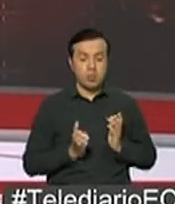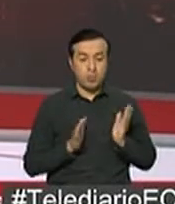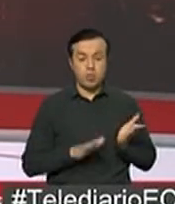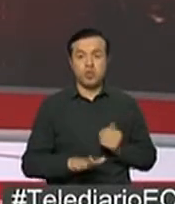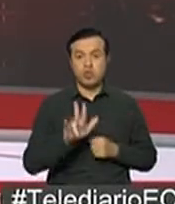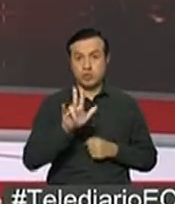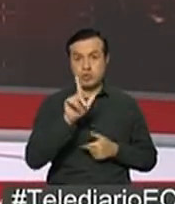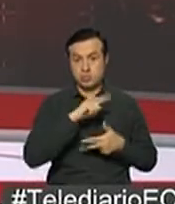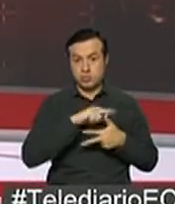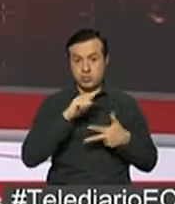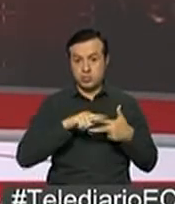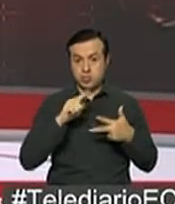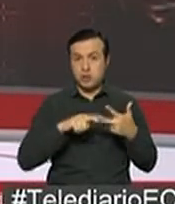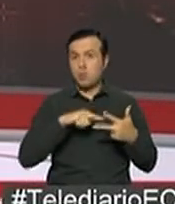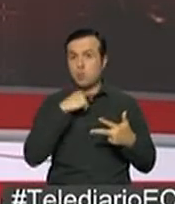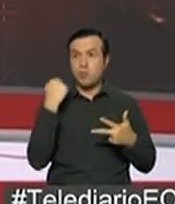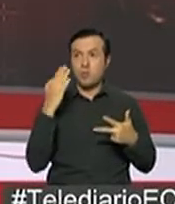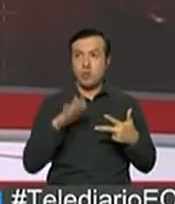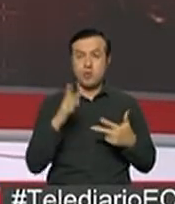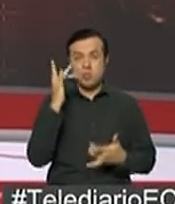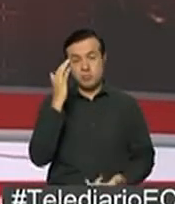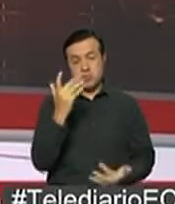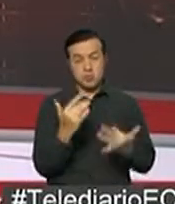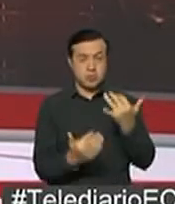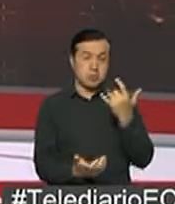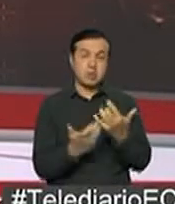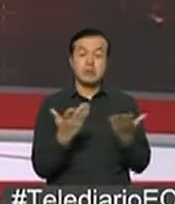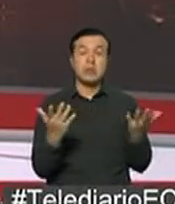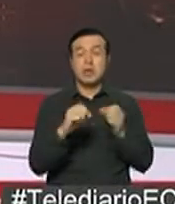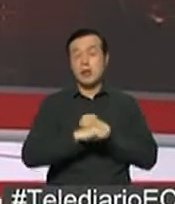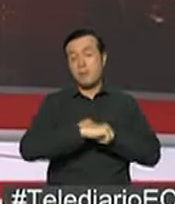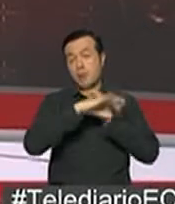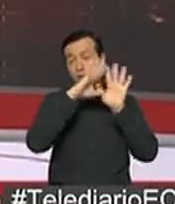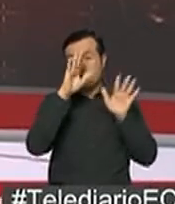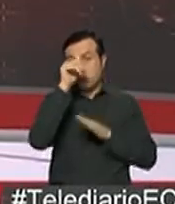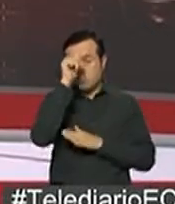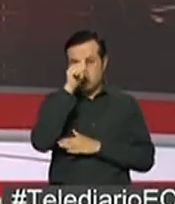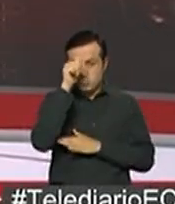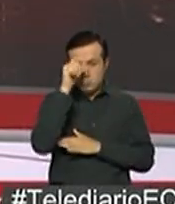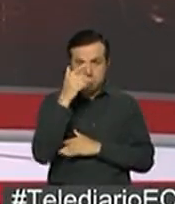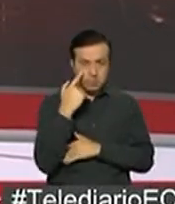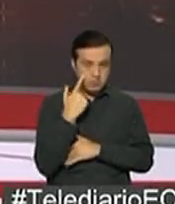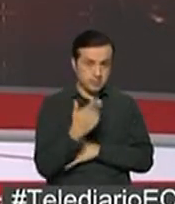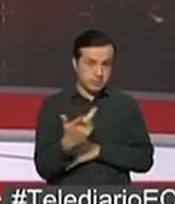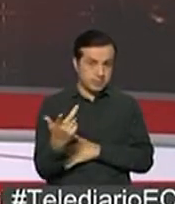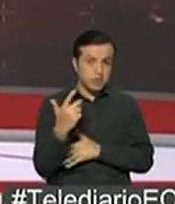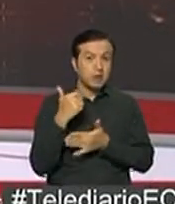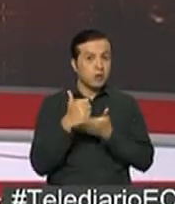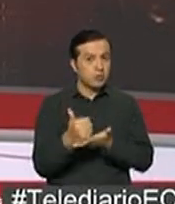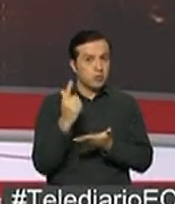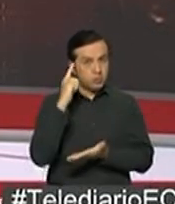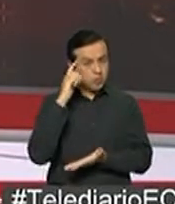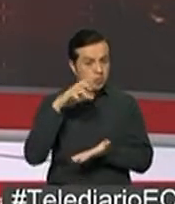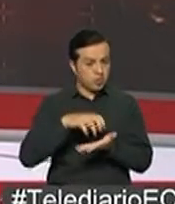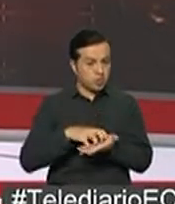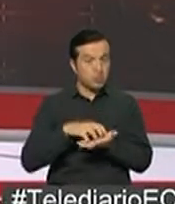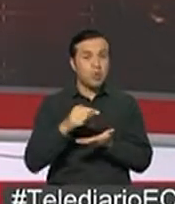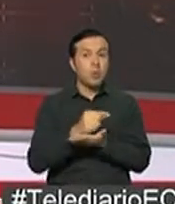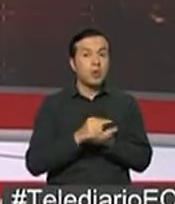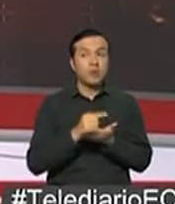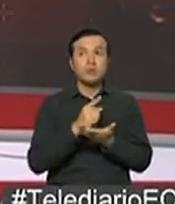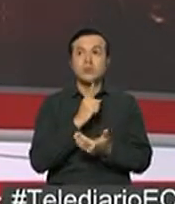las tres personas que murieron en el incendio que se registró la madrugada del domingo como parte de la ayuda estatal a la gobernación del guayas